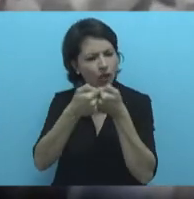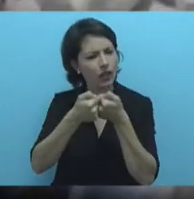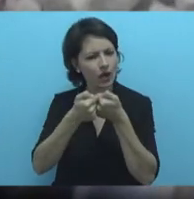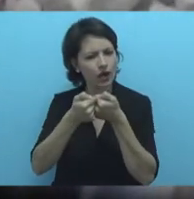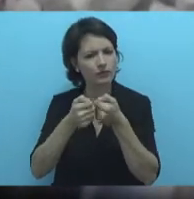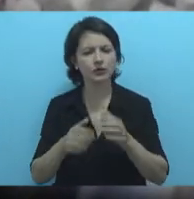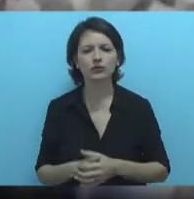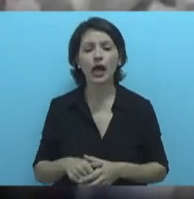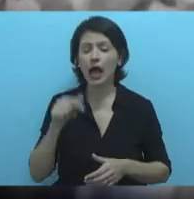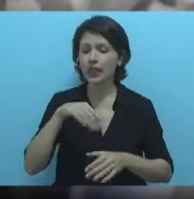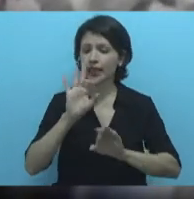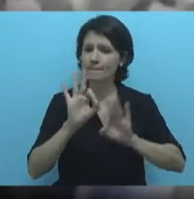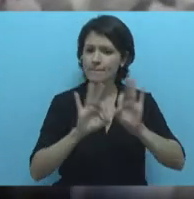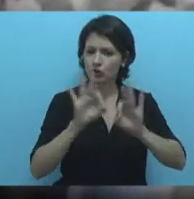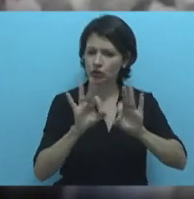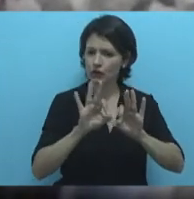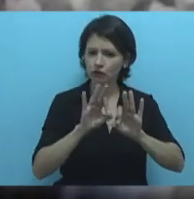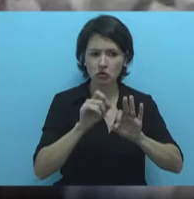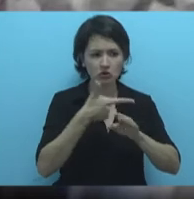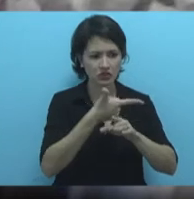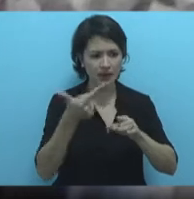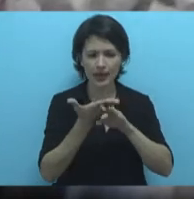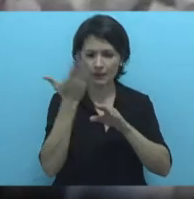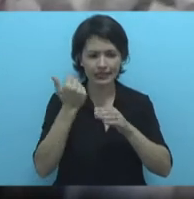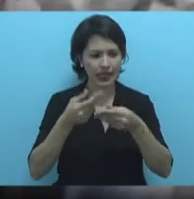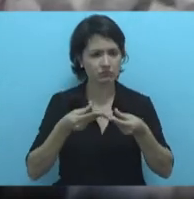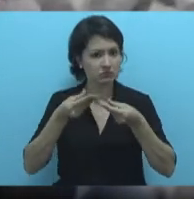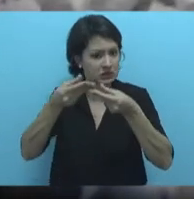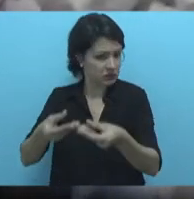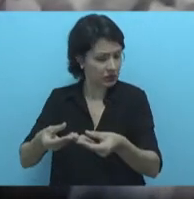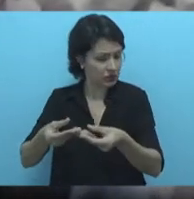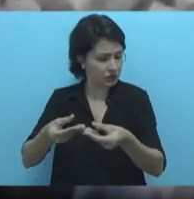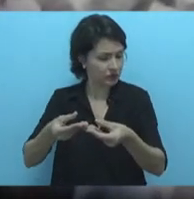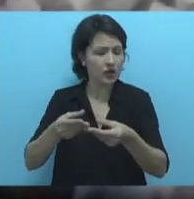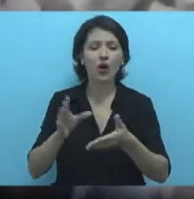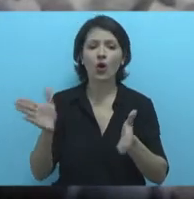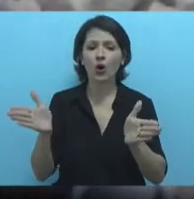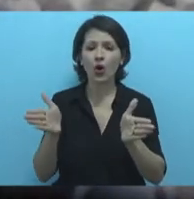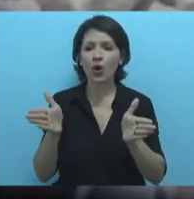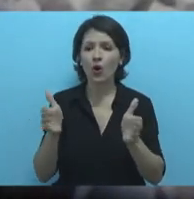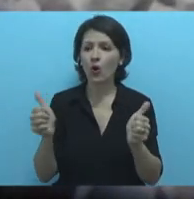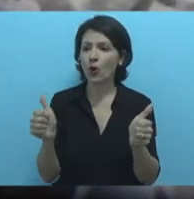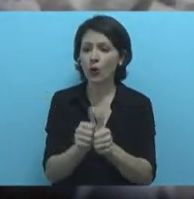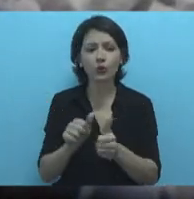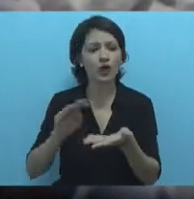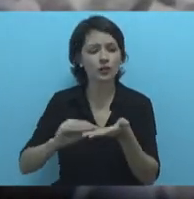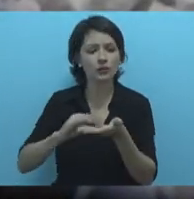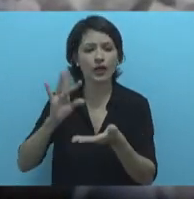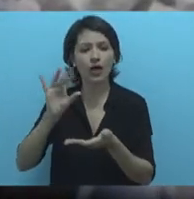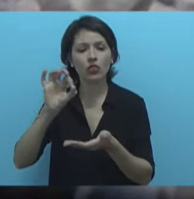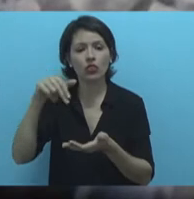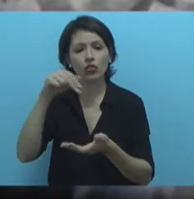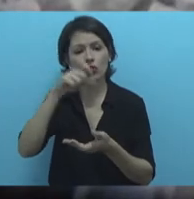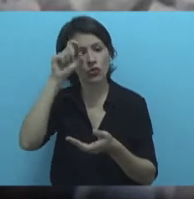el proyecto la semana pasada con la disputa de agustina donnet estábamos preocupados como todos